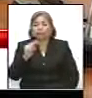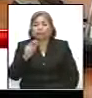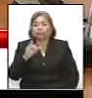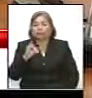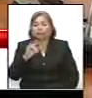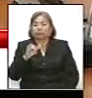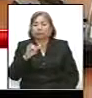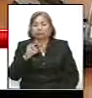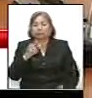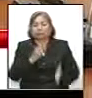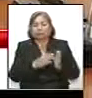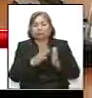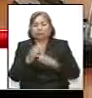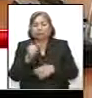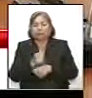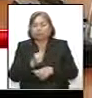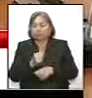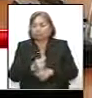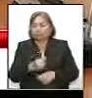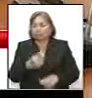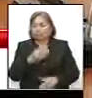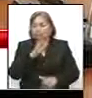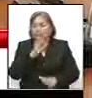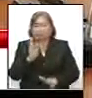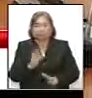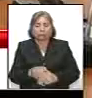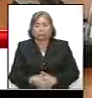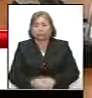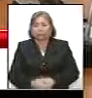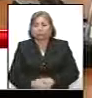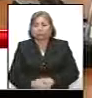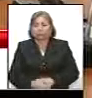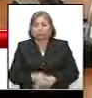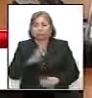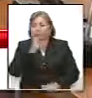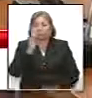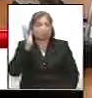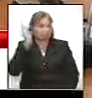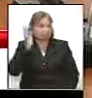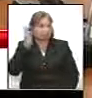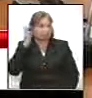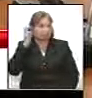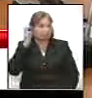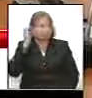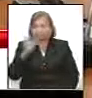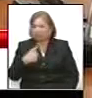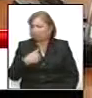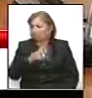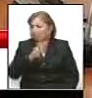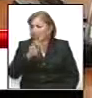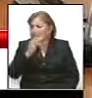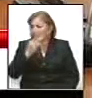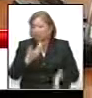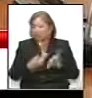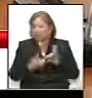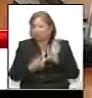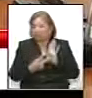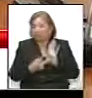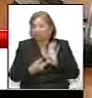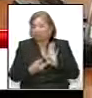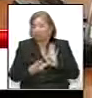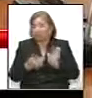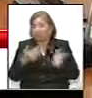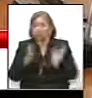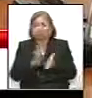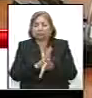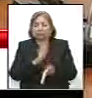trabajo que habíamos hecho y nunca no hemos sido escuchados. Aquí está, Oscar. Aquí está su firma de lo que habíamos